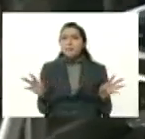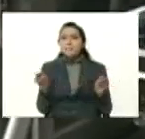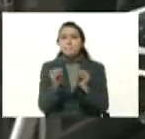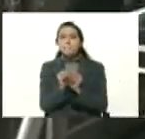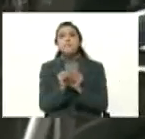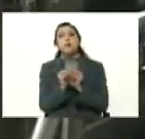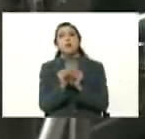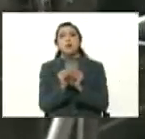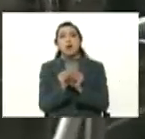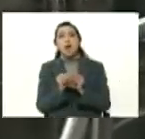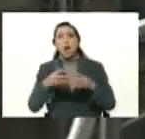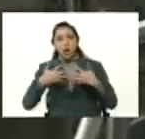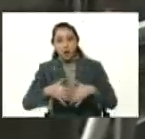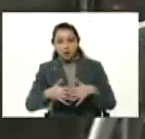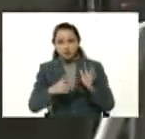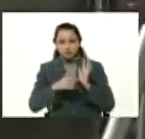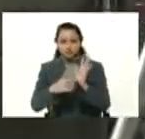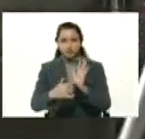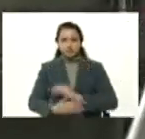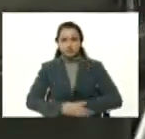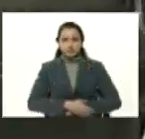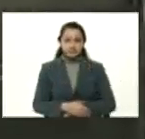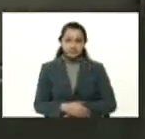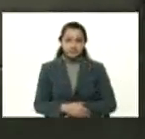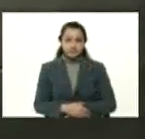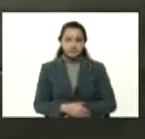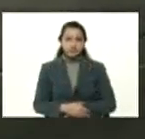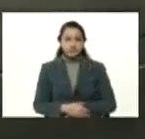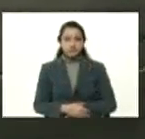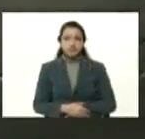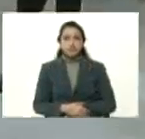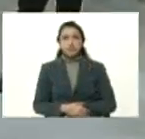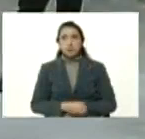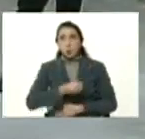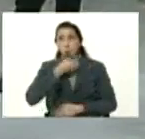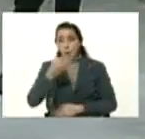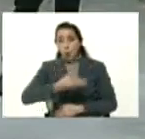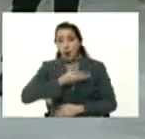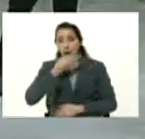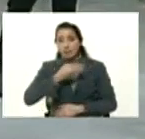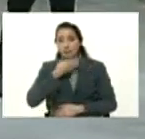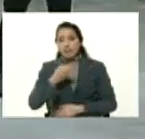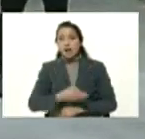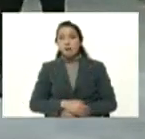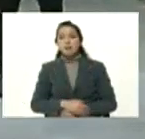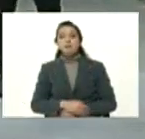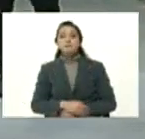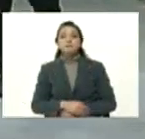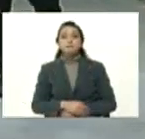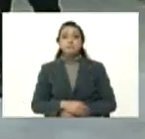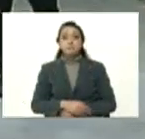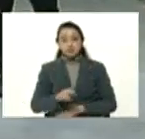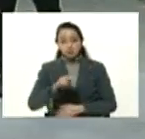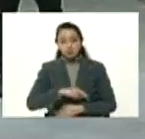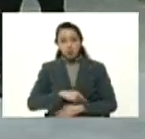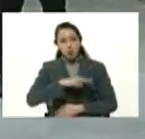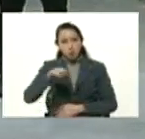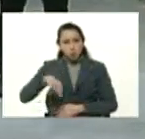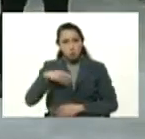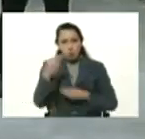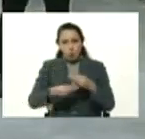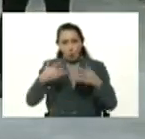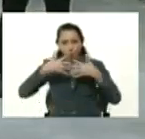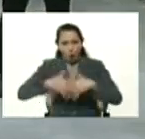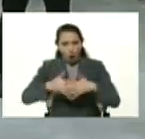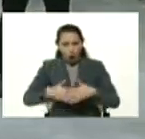ver lo que es alimento Disfresca. Adelante, Leonardo. Bueno, muy buenas tardes desde este eje productivo